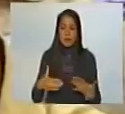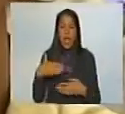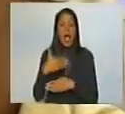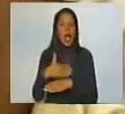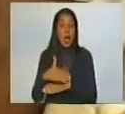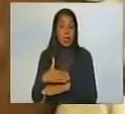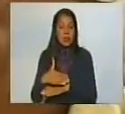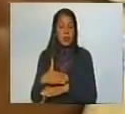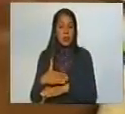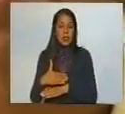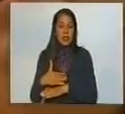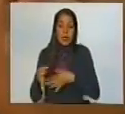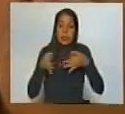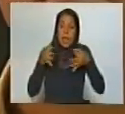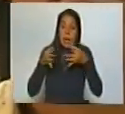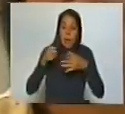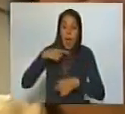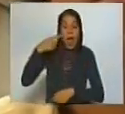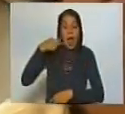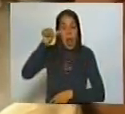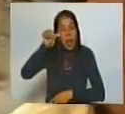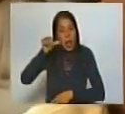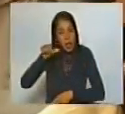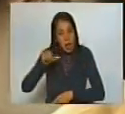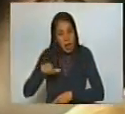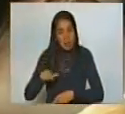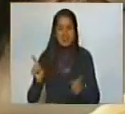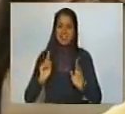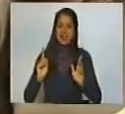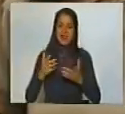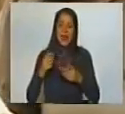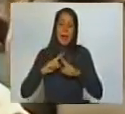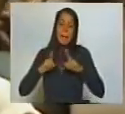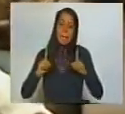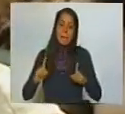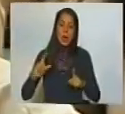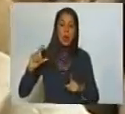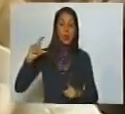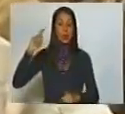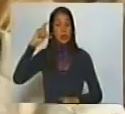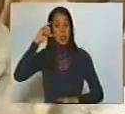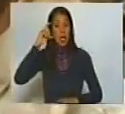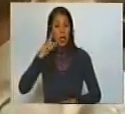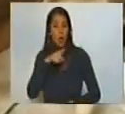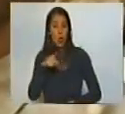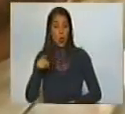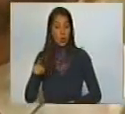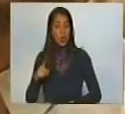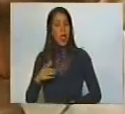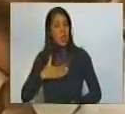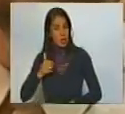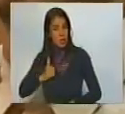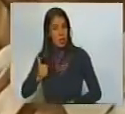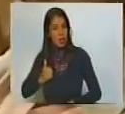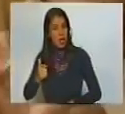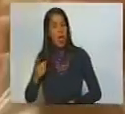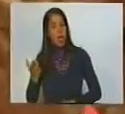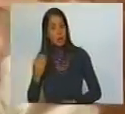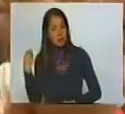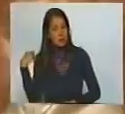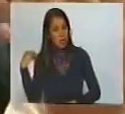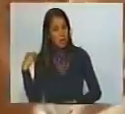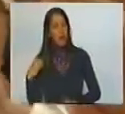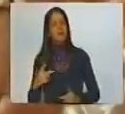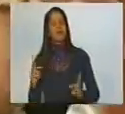Yo no tengo tiempo de echar todos esos cuentos, pero un día, cuando ustedes quieran, yo se los he hecho, ¿no? Voy a echar...